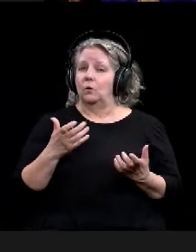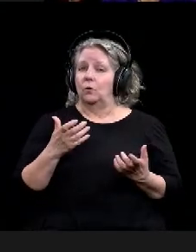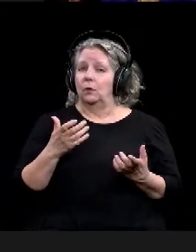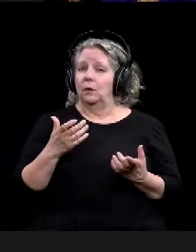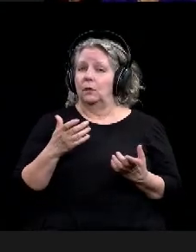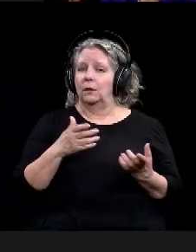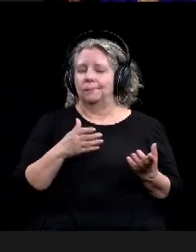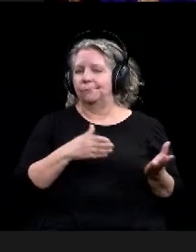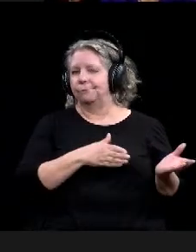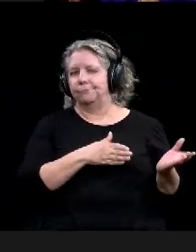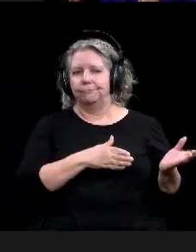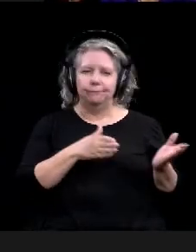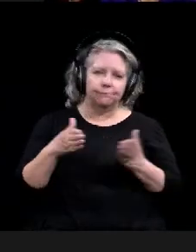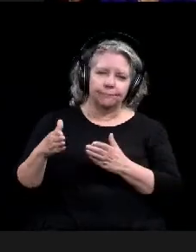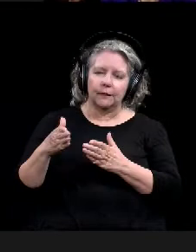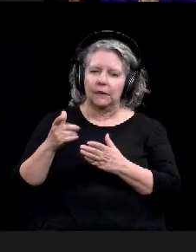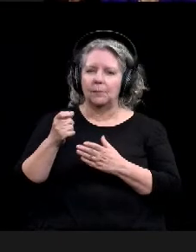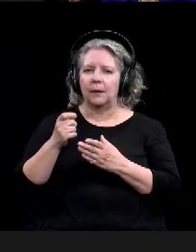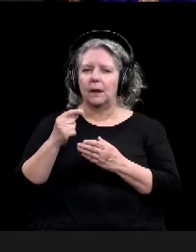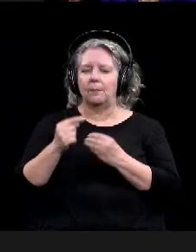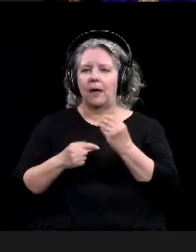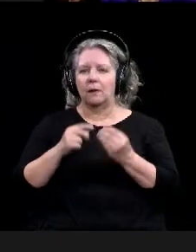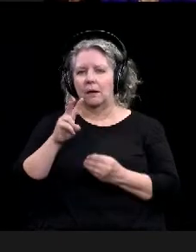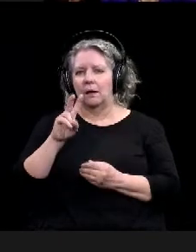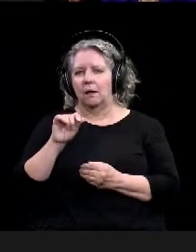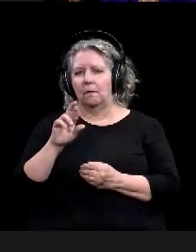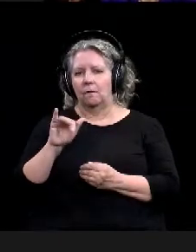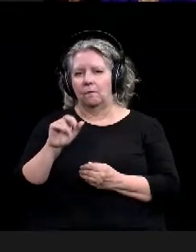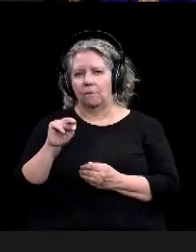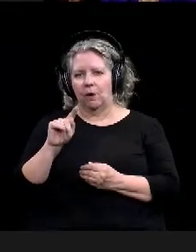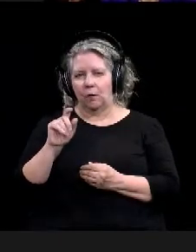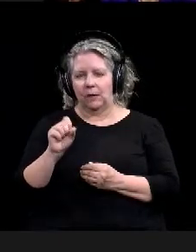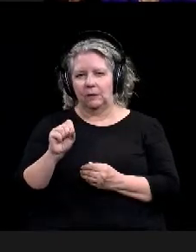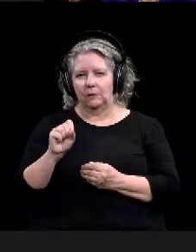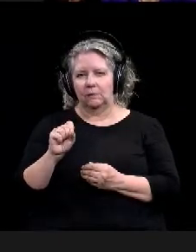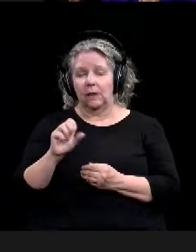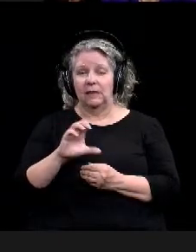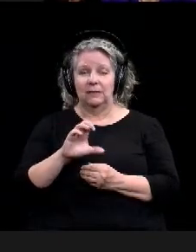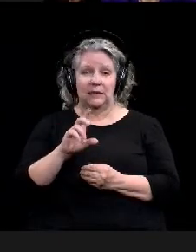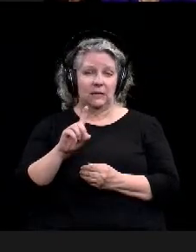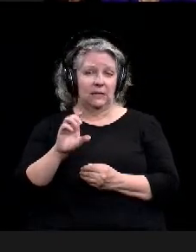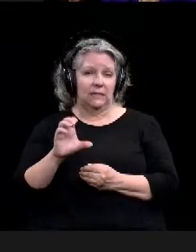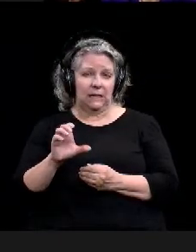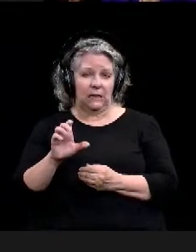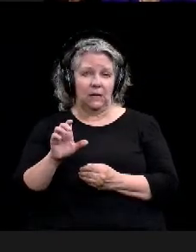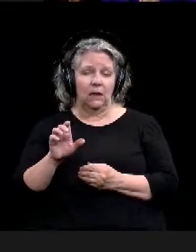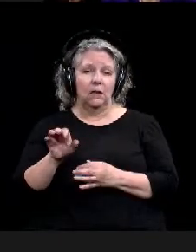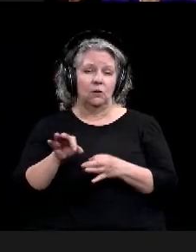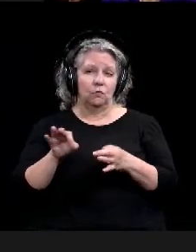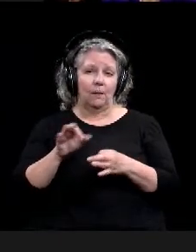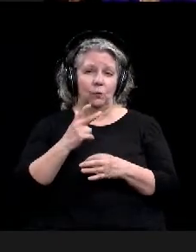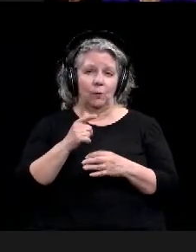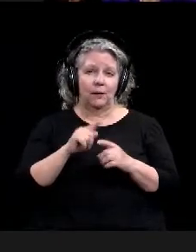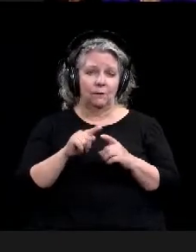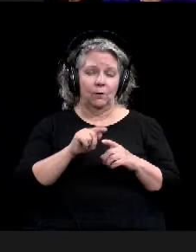describe tres categorías de concernientes y de